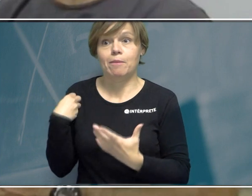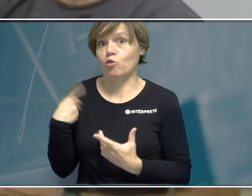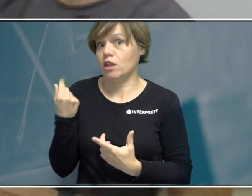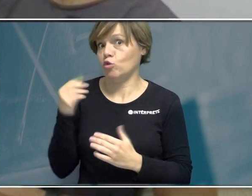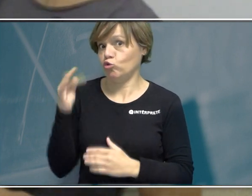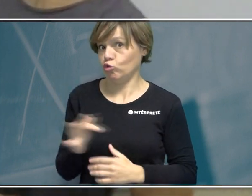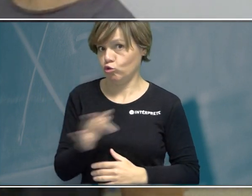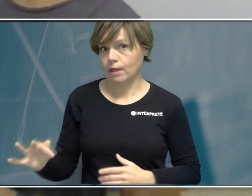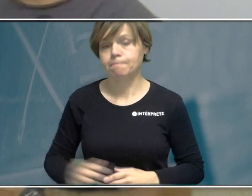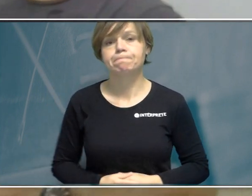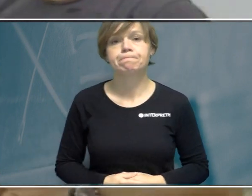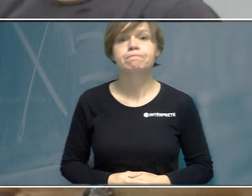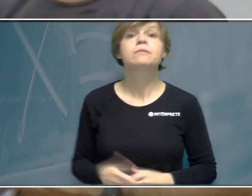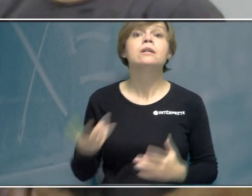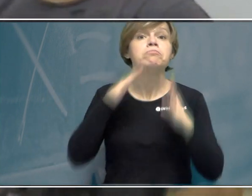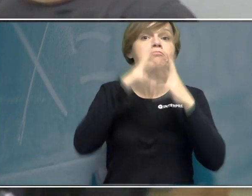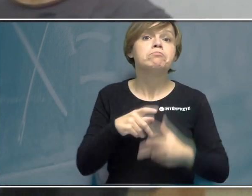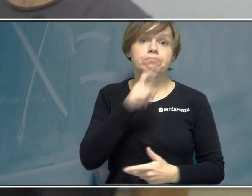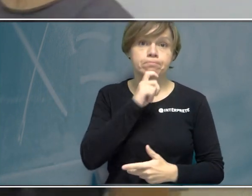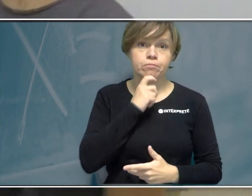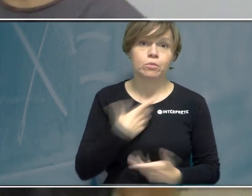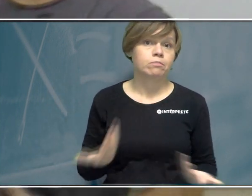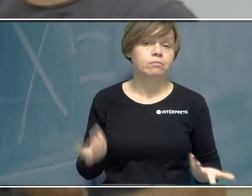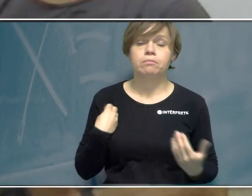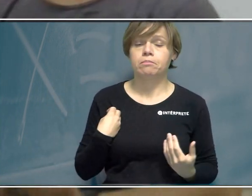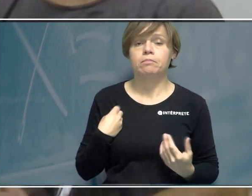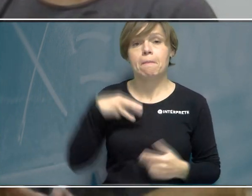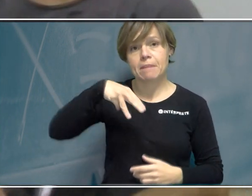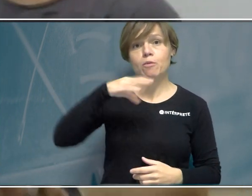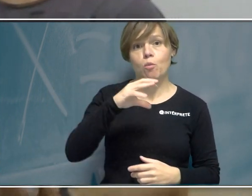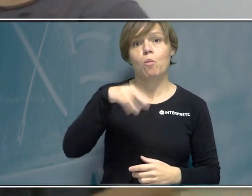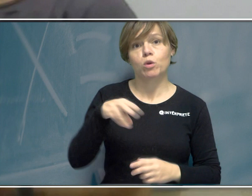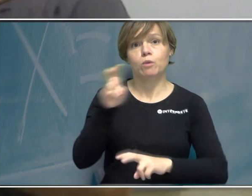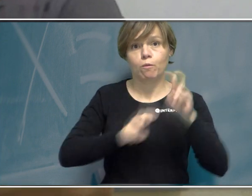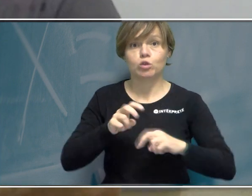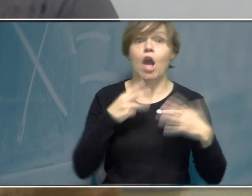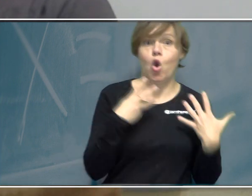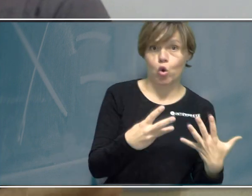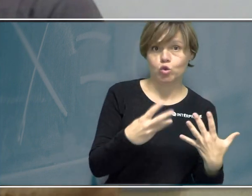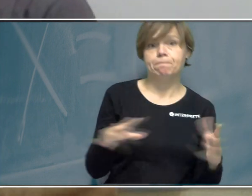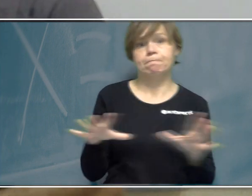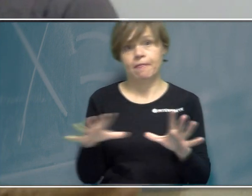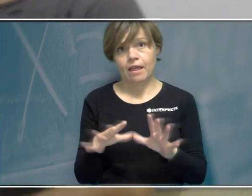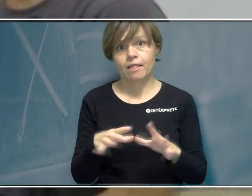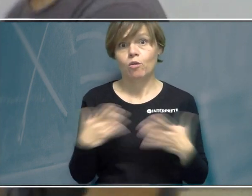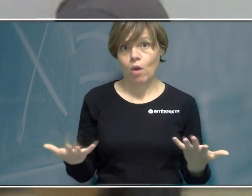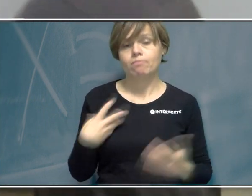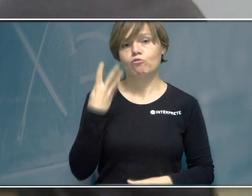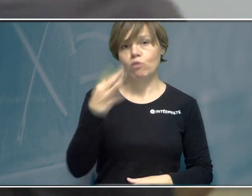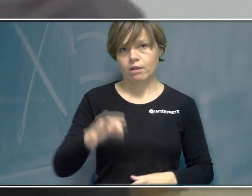repartir. ¿Qué se hace para poder operar esta ecuación? Pues lo que hay que hacer es el mínimo común múltiplo de 8 y de 10, que es